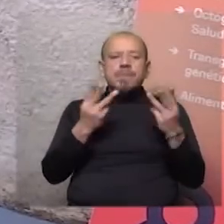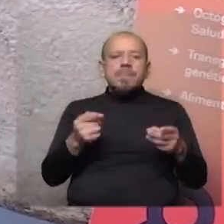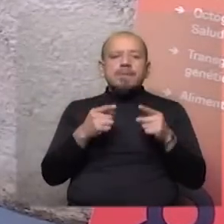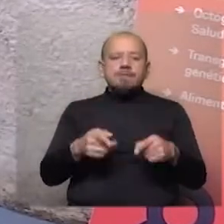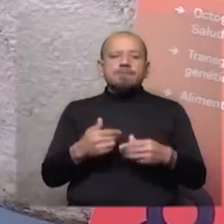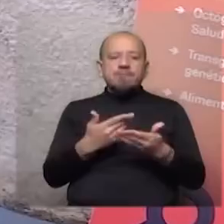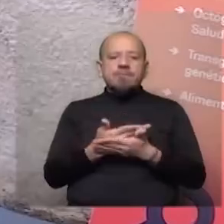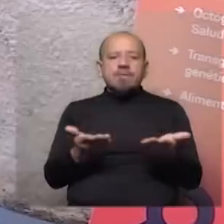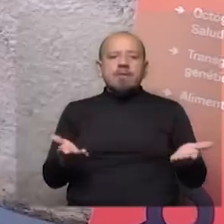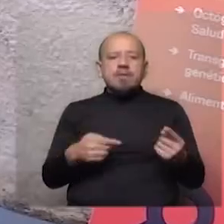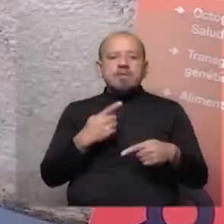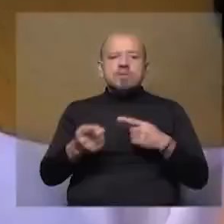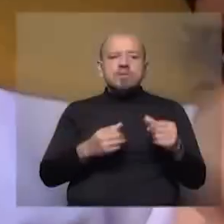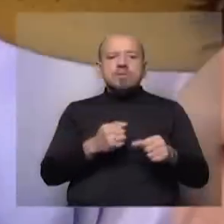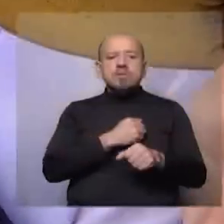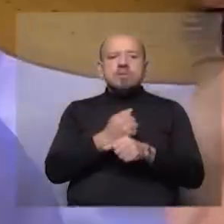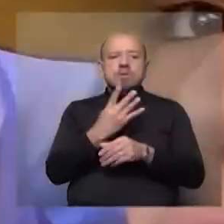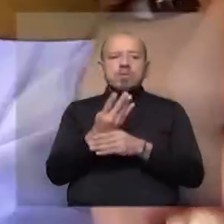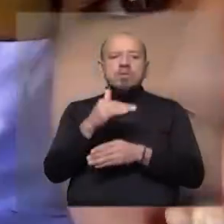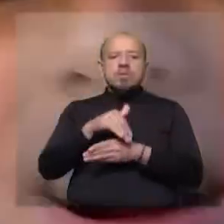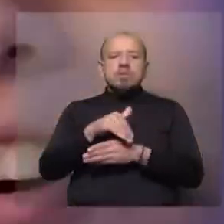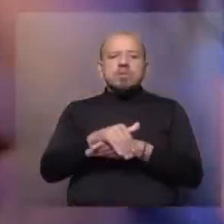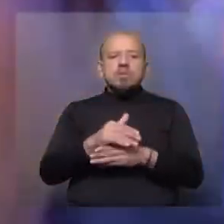muestra interactiva continúa hasta las 4 de la